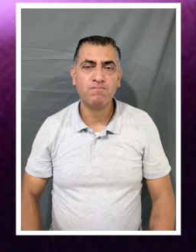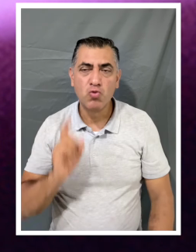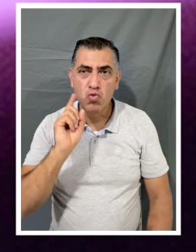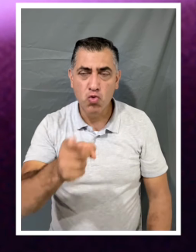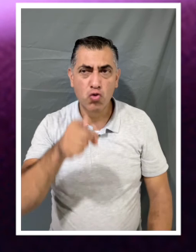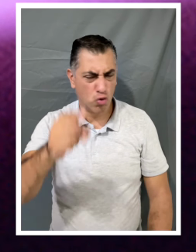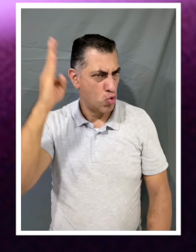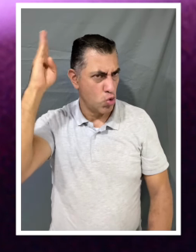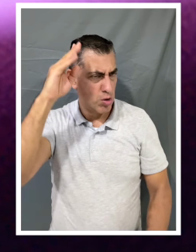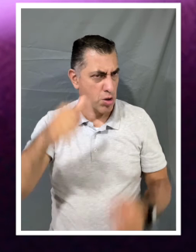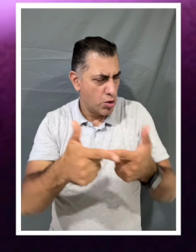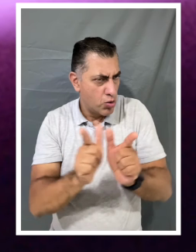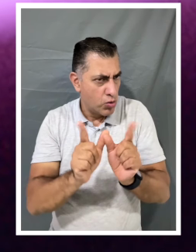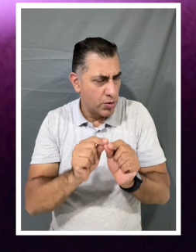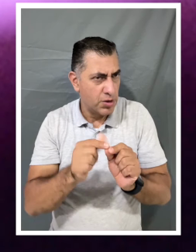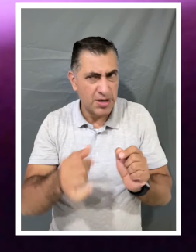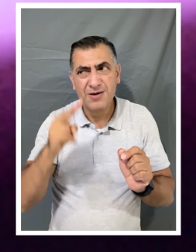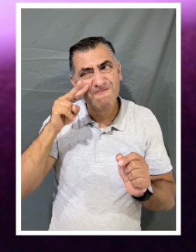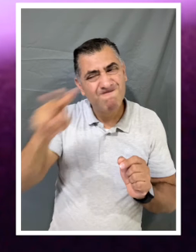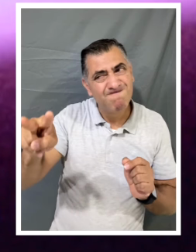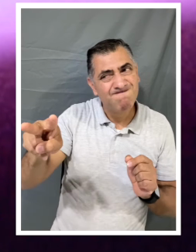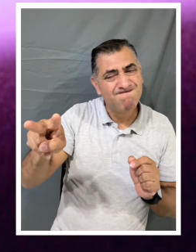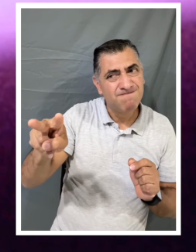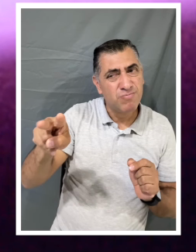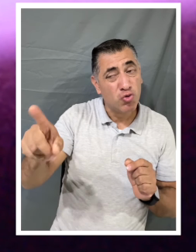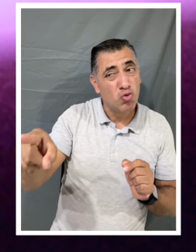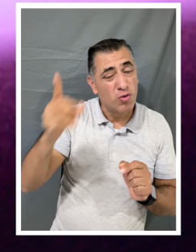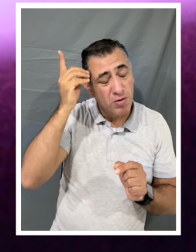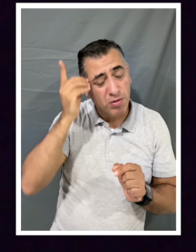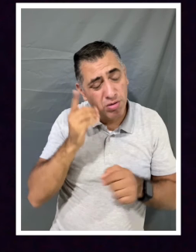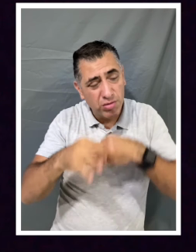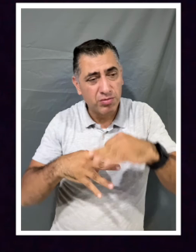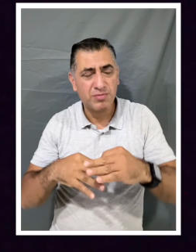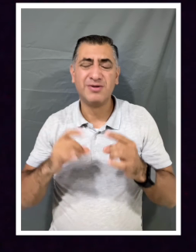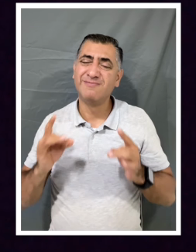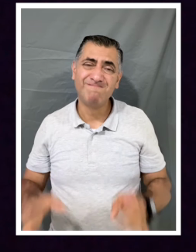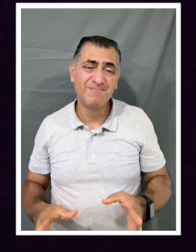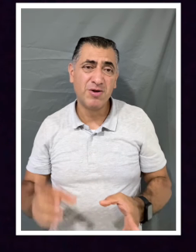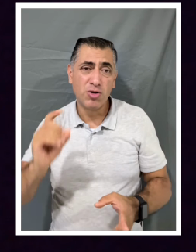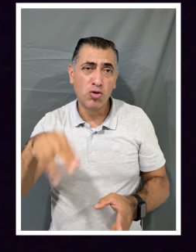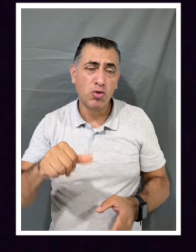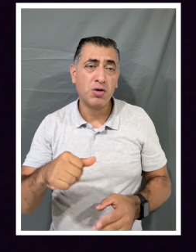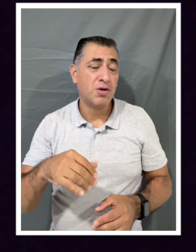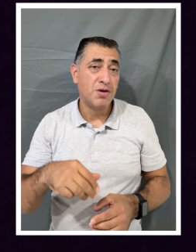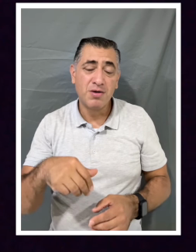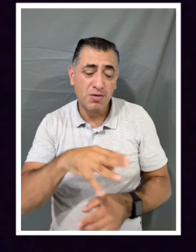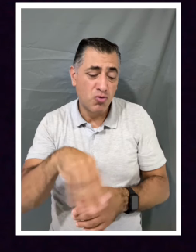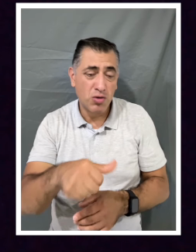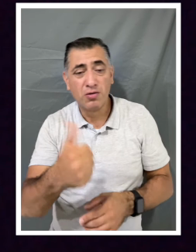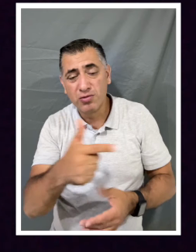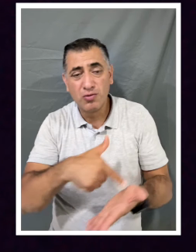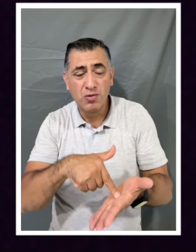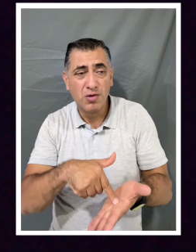mi amor si eres líder de un grupo pequeño y ya te diste cuenta que duermes a todos acepta tu Don y Busca busca otro lado dónde